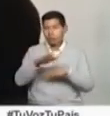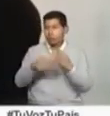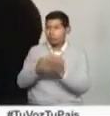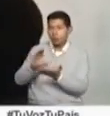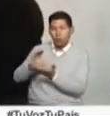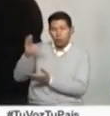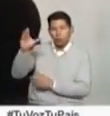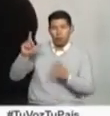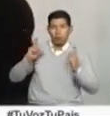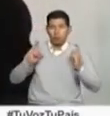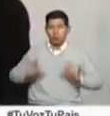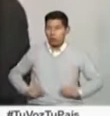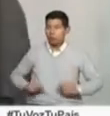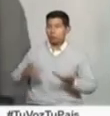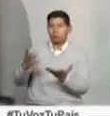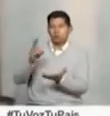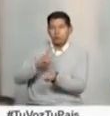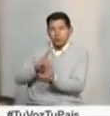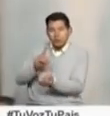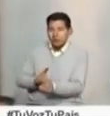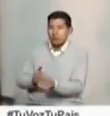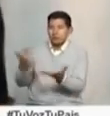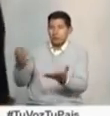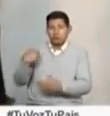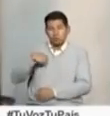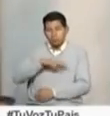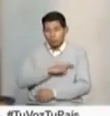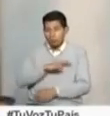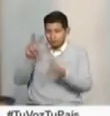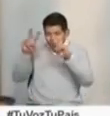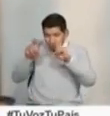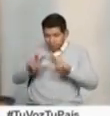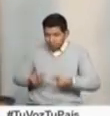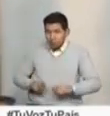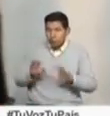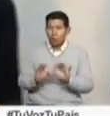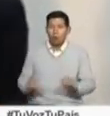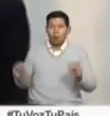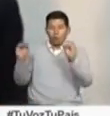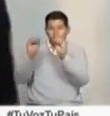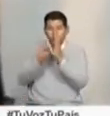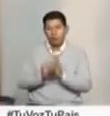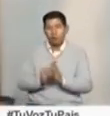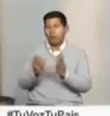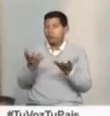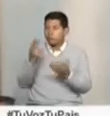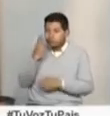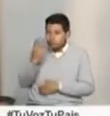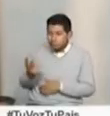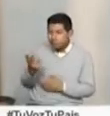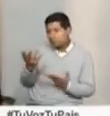colegios médicos, vamos a revisar y volver a sentarnos y decir, sí, está o hay este tipo de